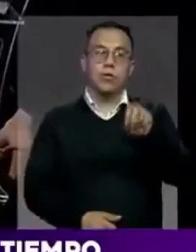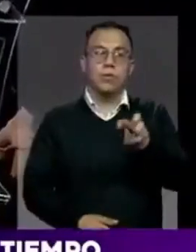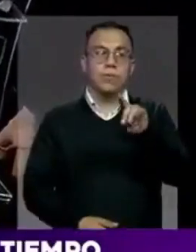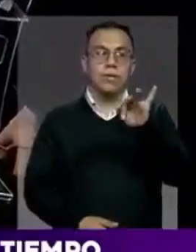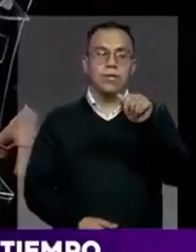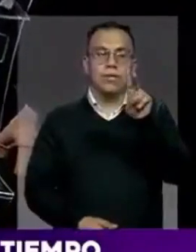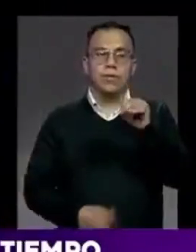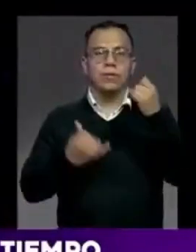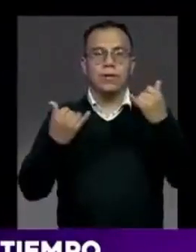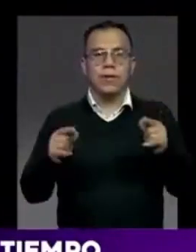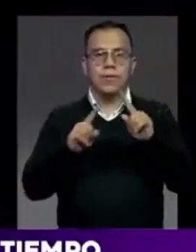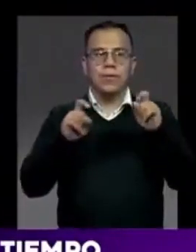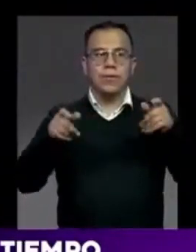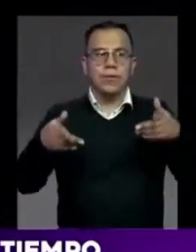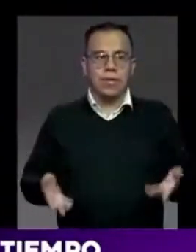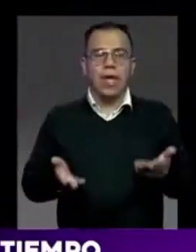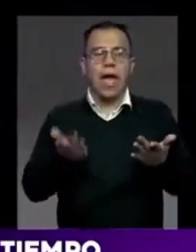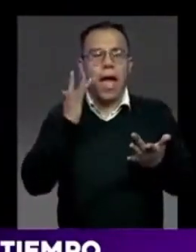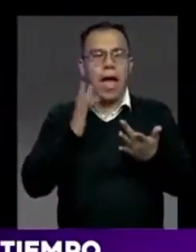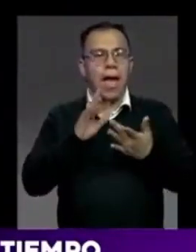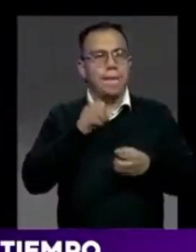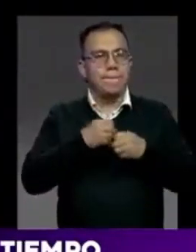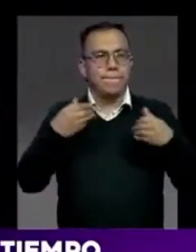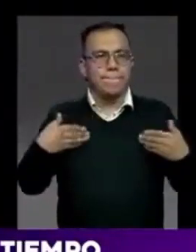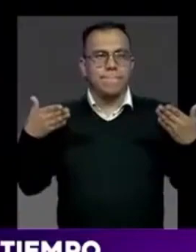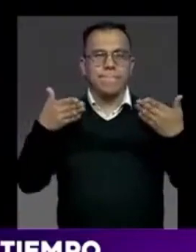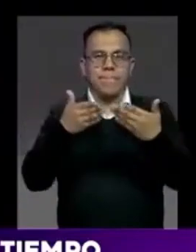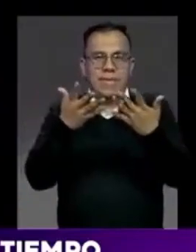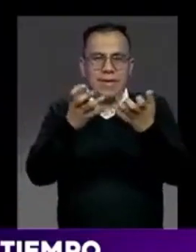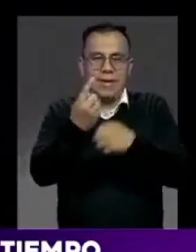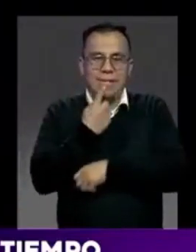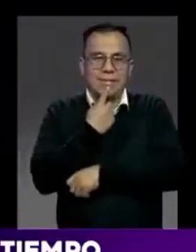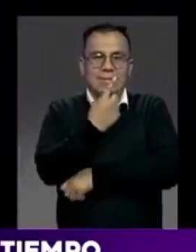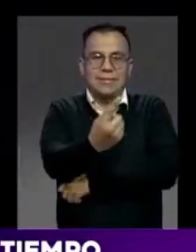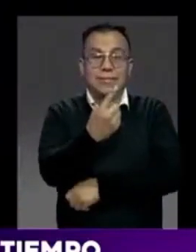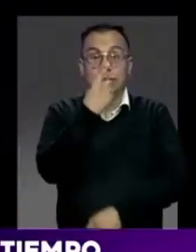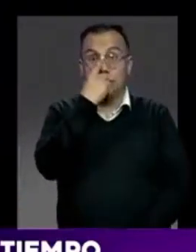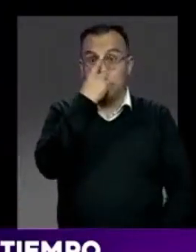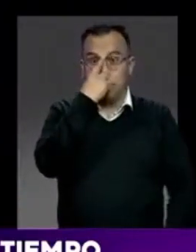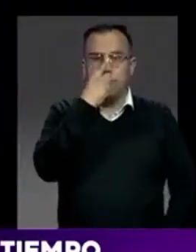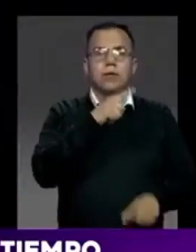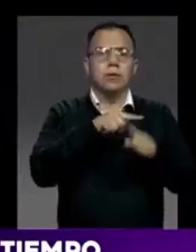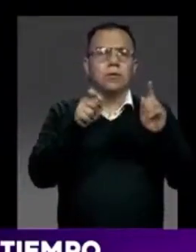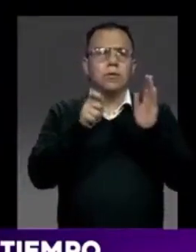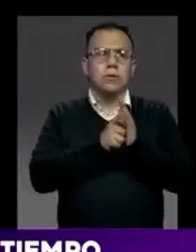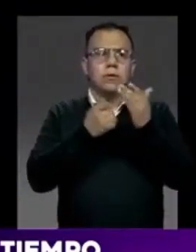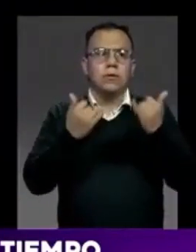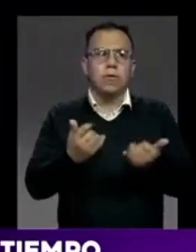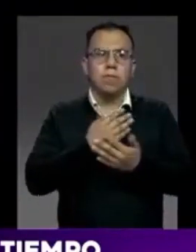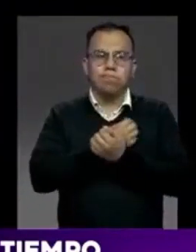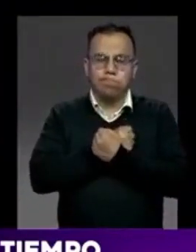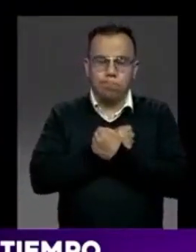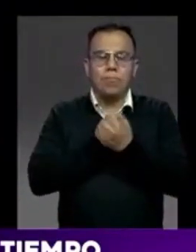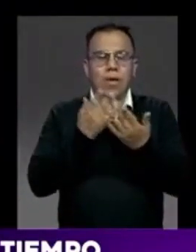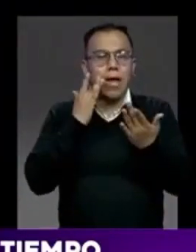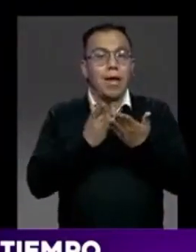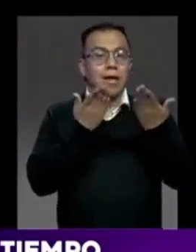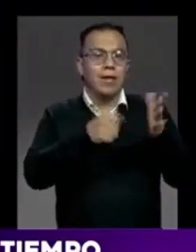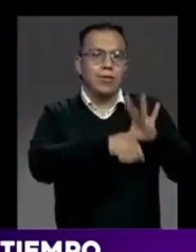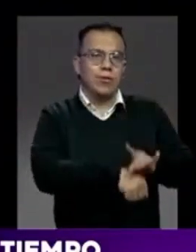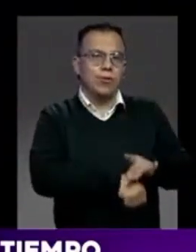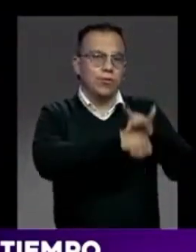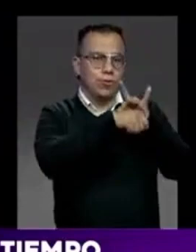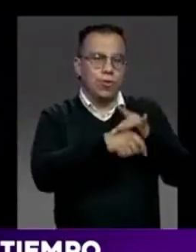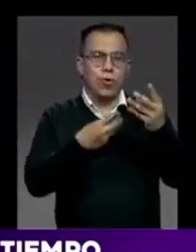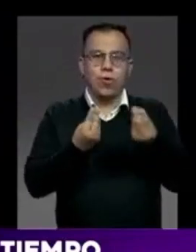necesita déjeme permítame hacer lo que creo que todos quisiéramos decir despedir con cariño a la autora ingrid nuestra